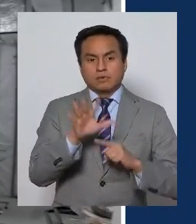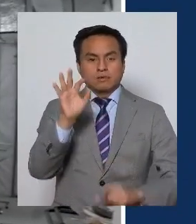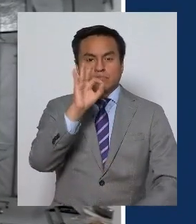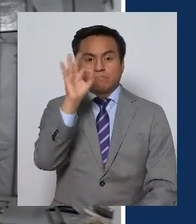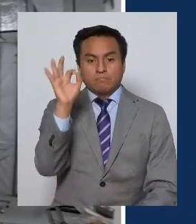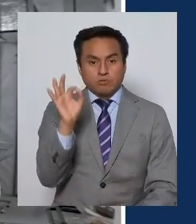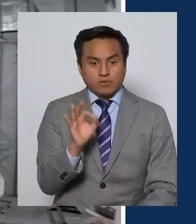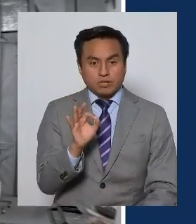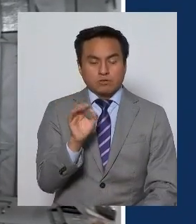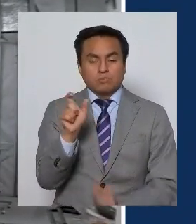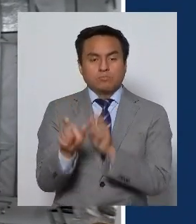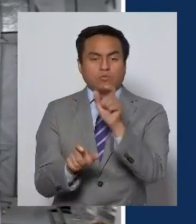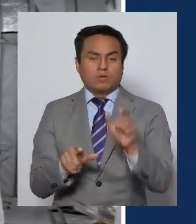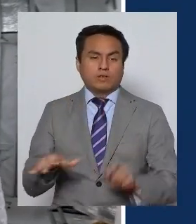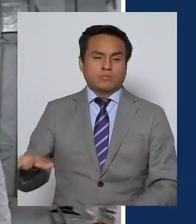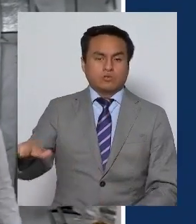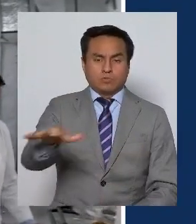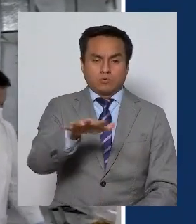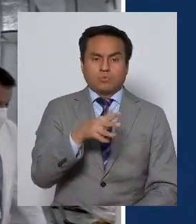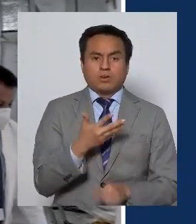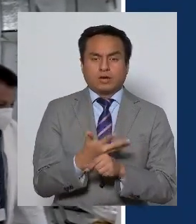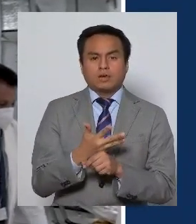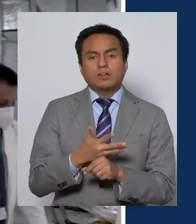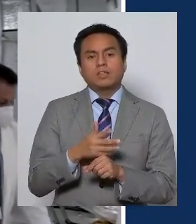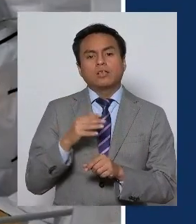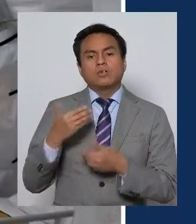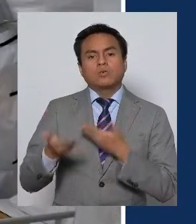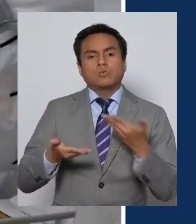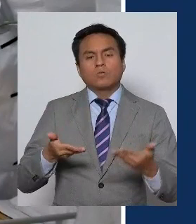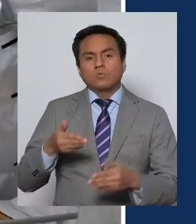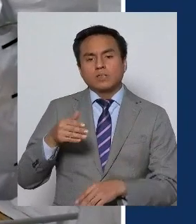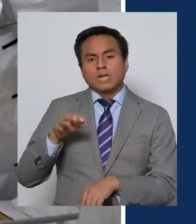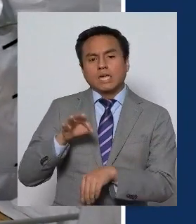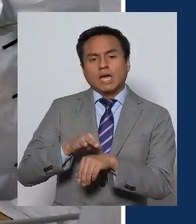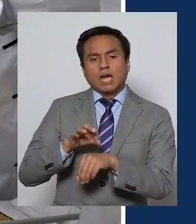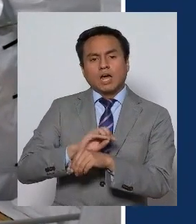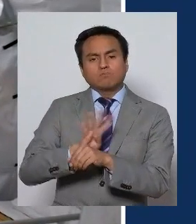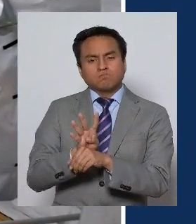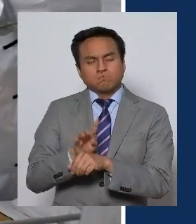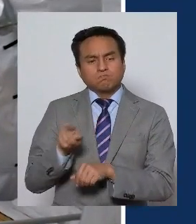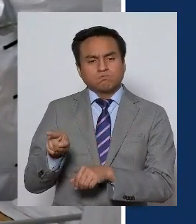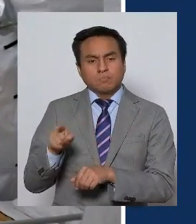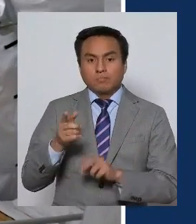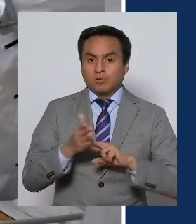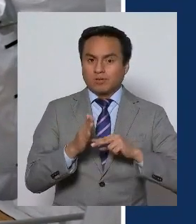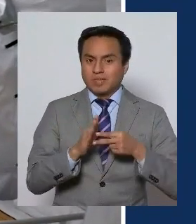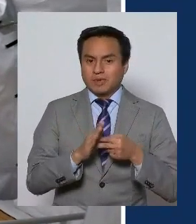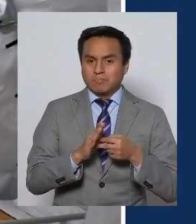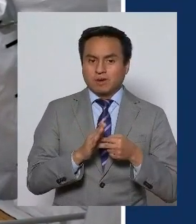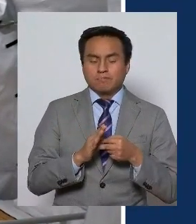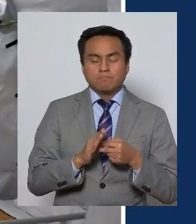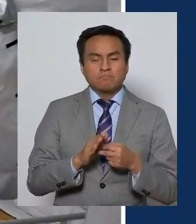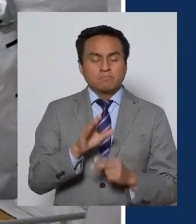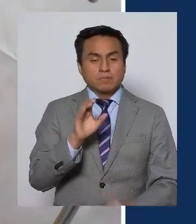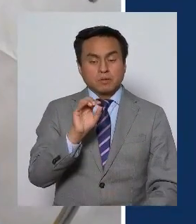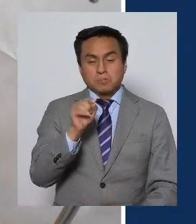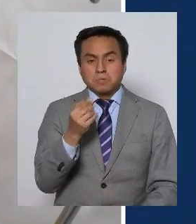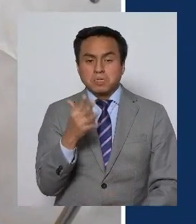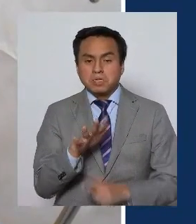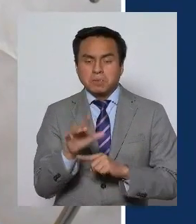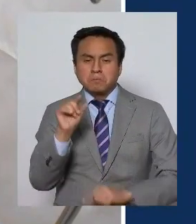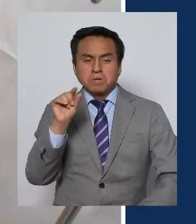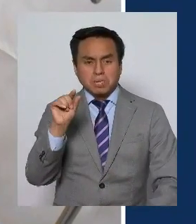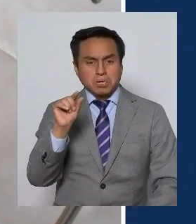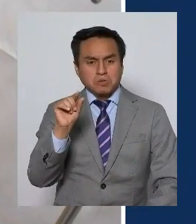0,15% de la población está contagiando en este momento. El problema es que, a pesar de que ese número parece